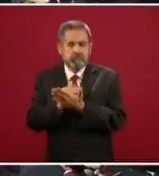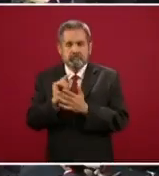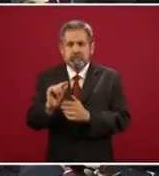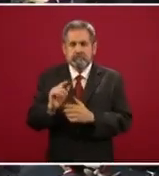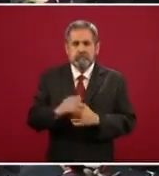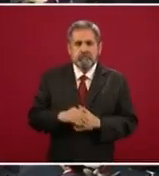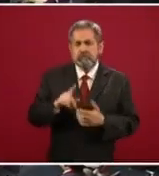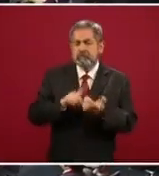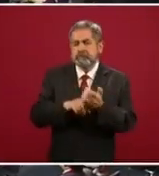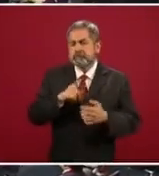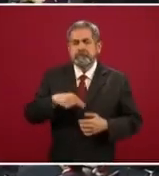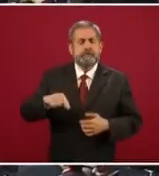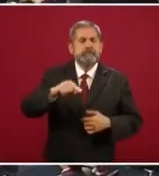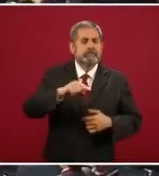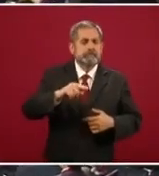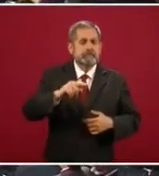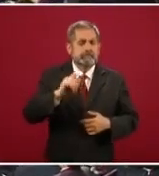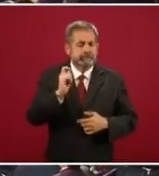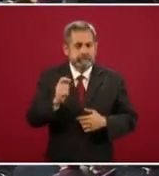los derechos